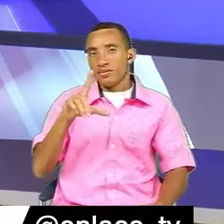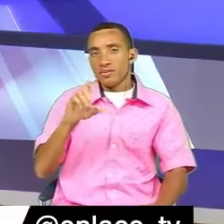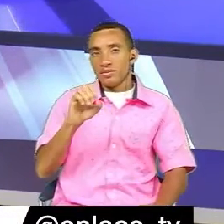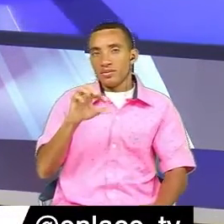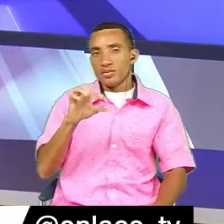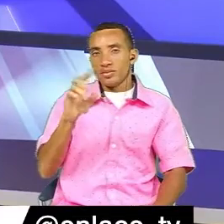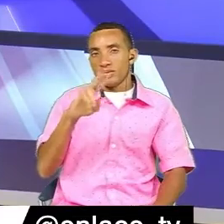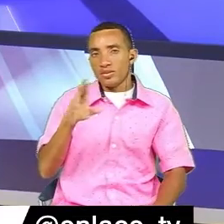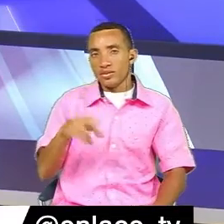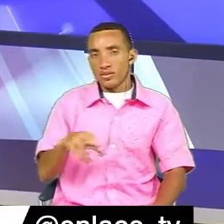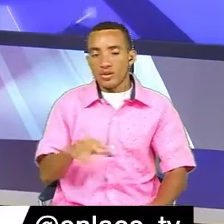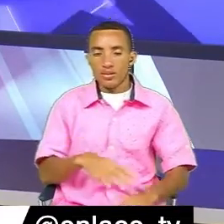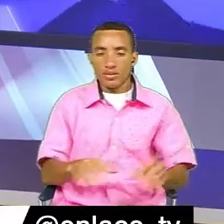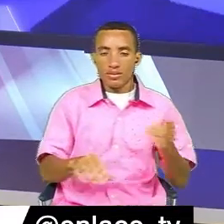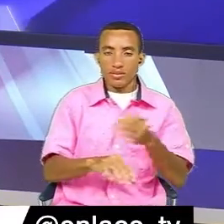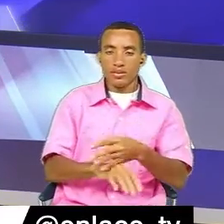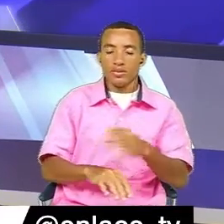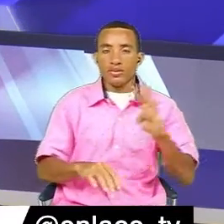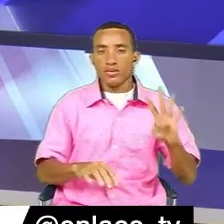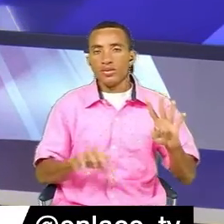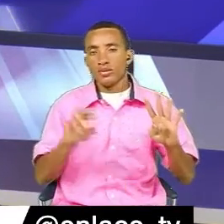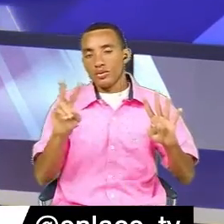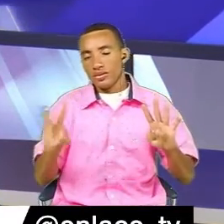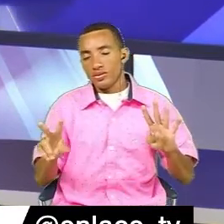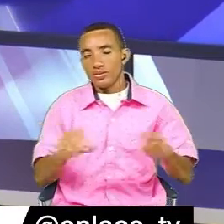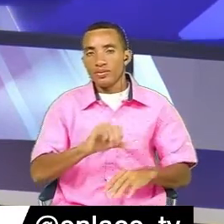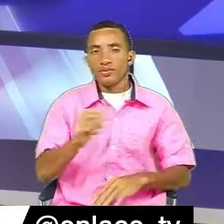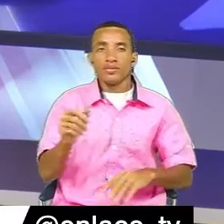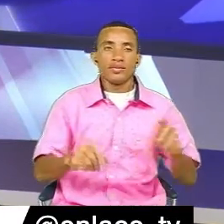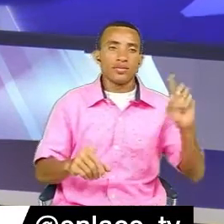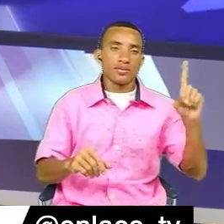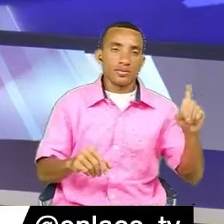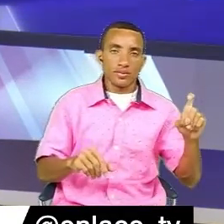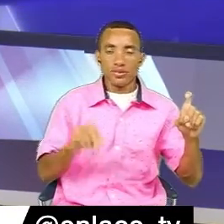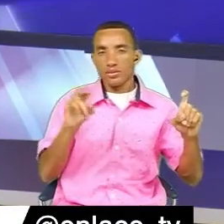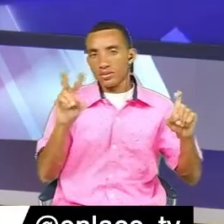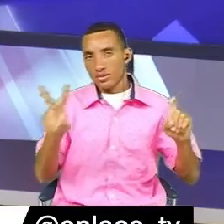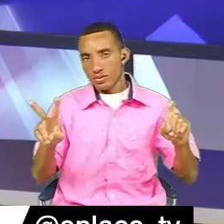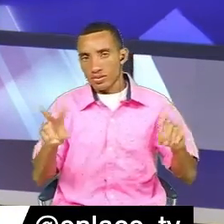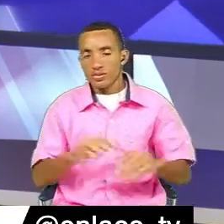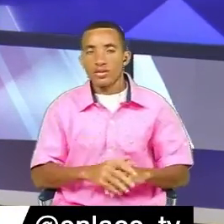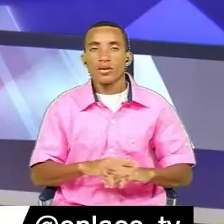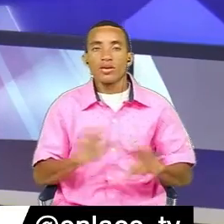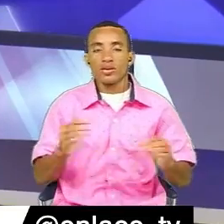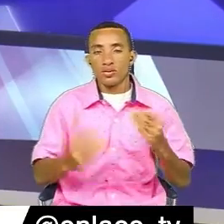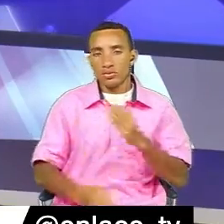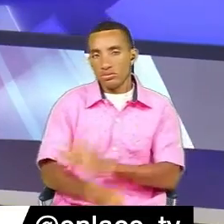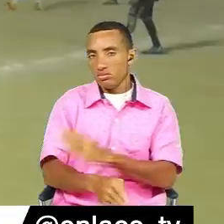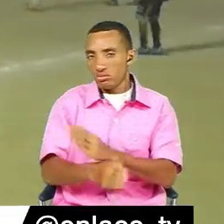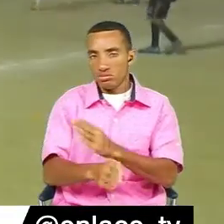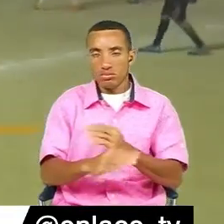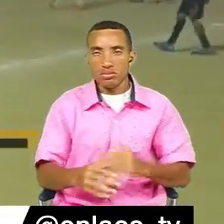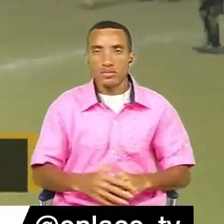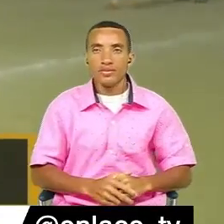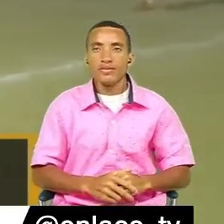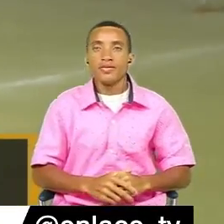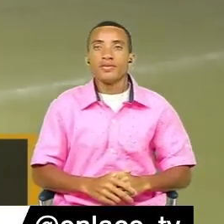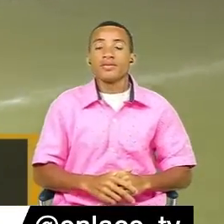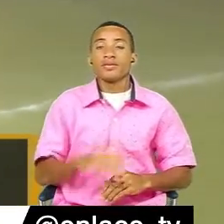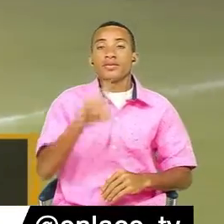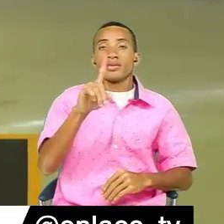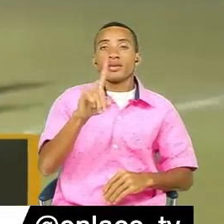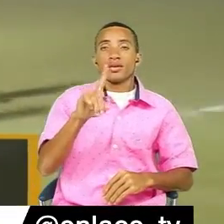San Carlos y amigos de Sammy goleó 6-2 al combo de Leo. Hoy continúan con la programación. Desde las